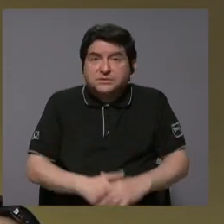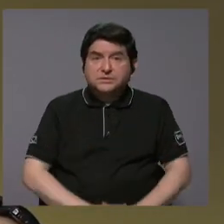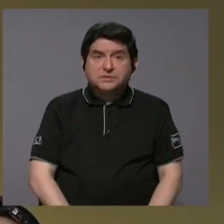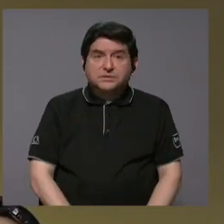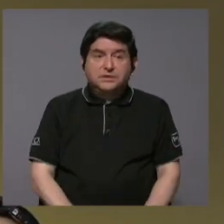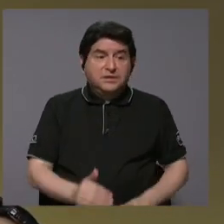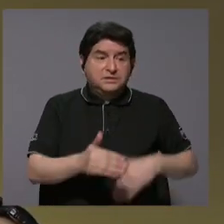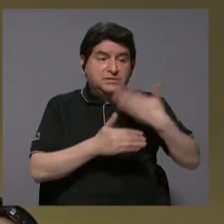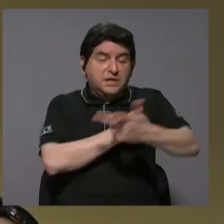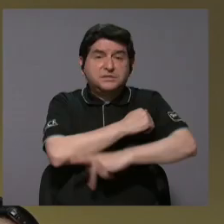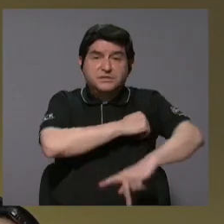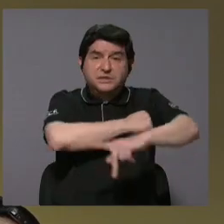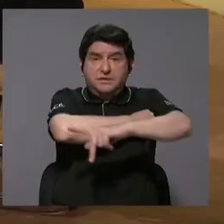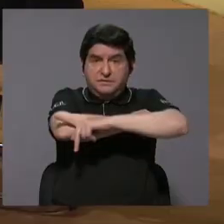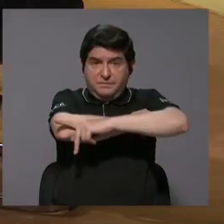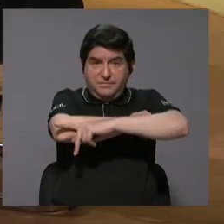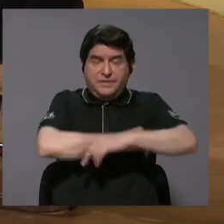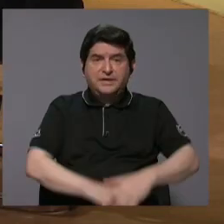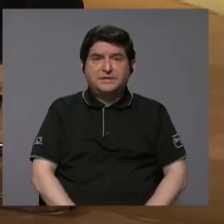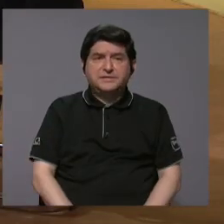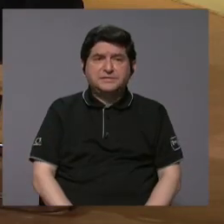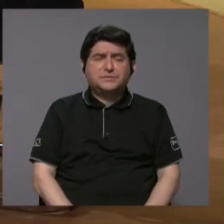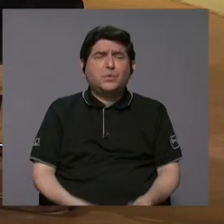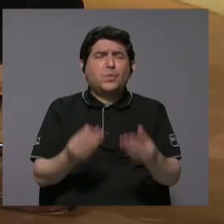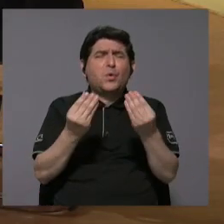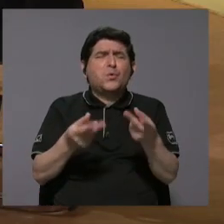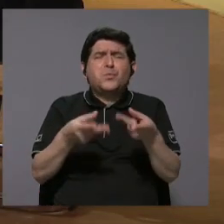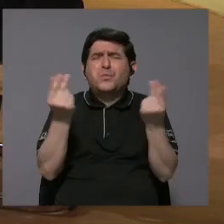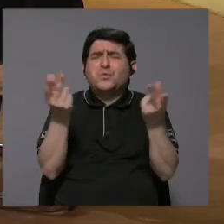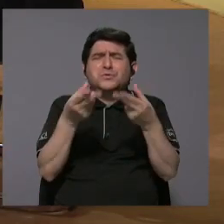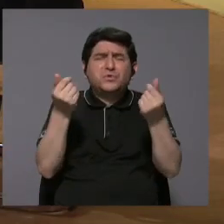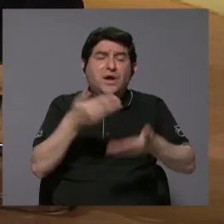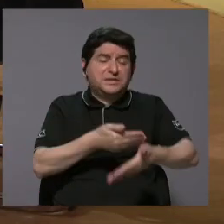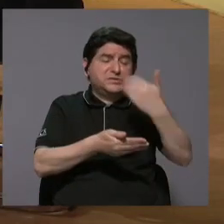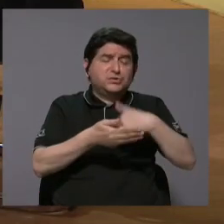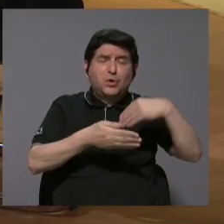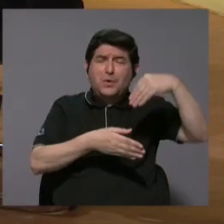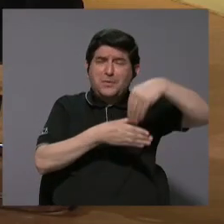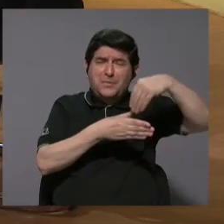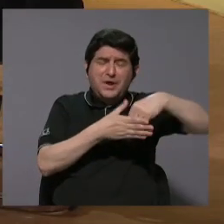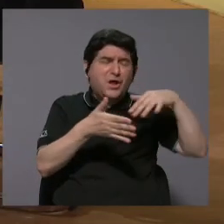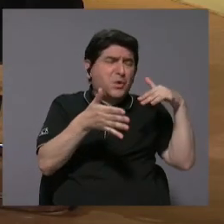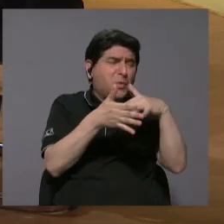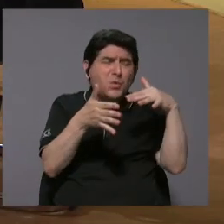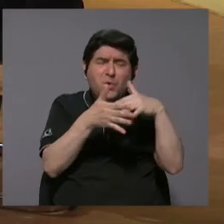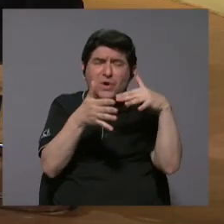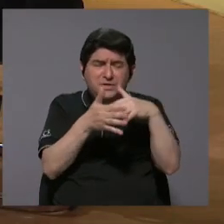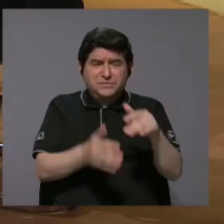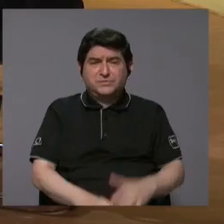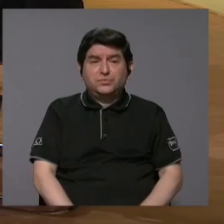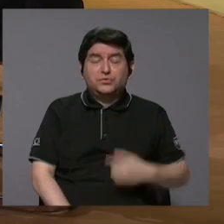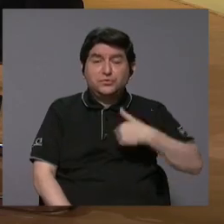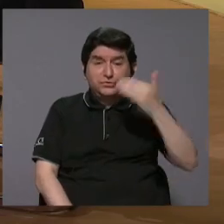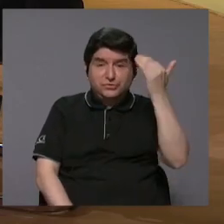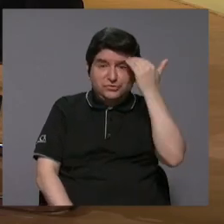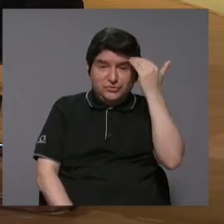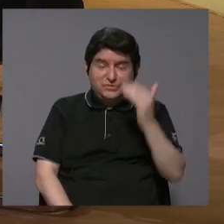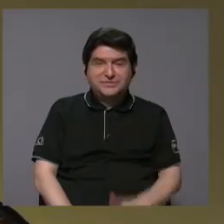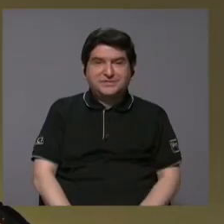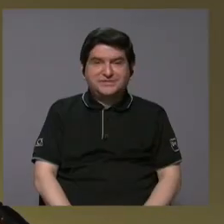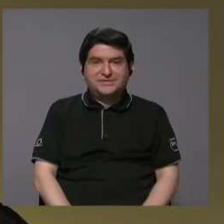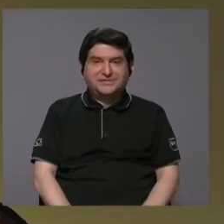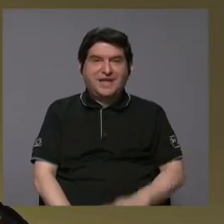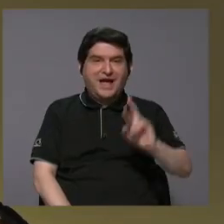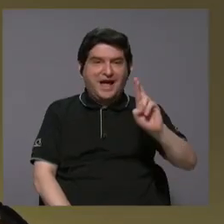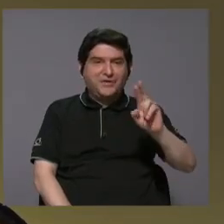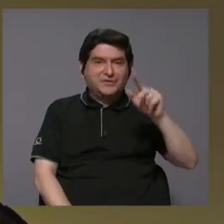que luego el país, con gastando mucho dinero en preinversión y en estudios, Yo sé que le estoy cayendo mal a don